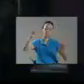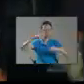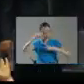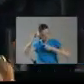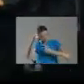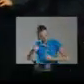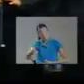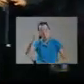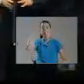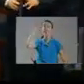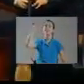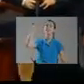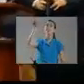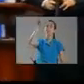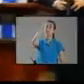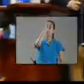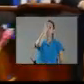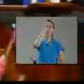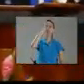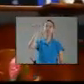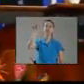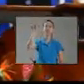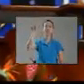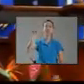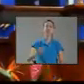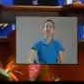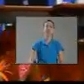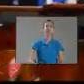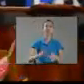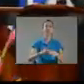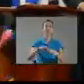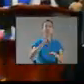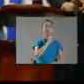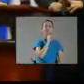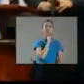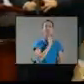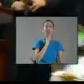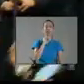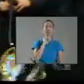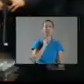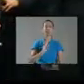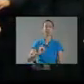gloria y majestad, Él es el Rey de